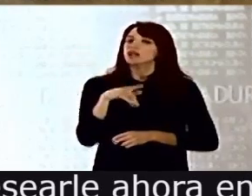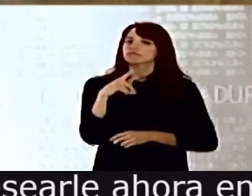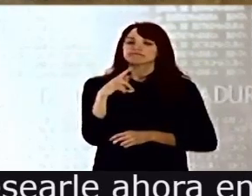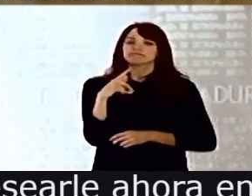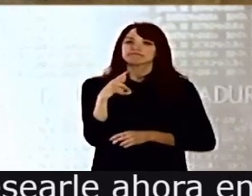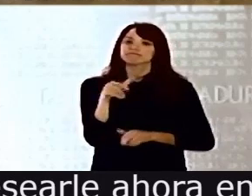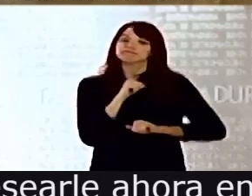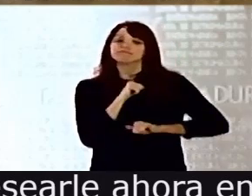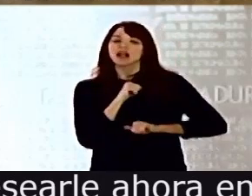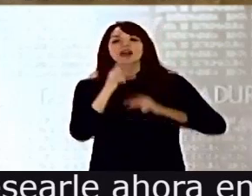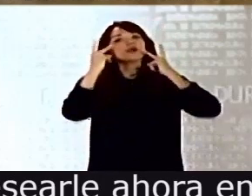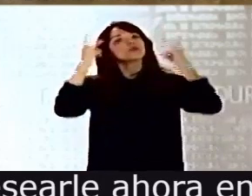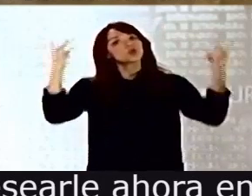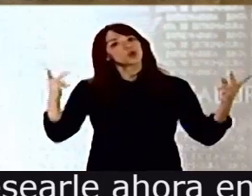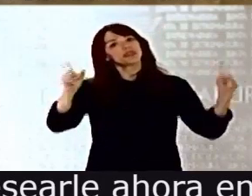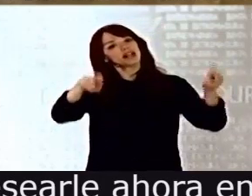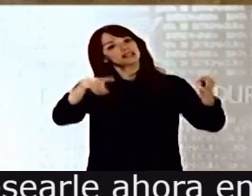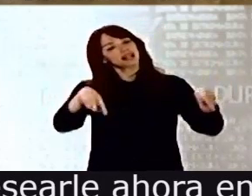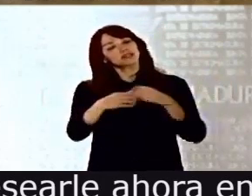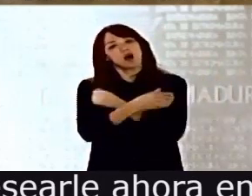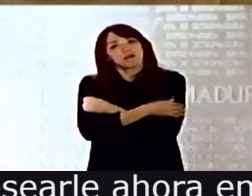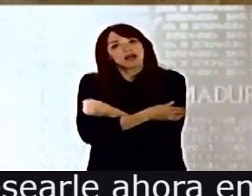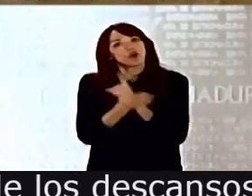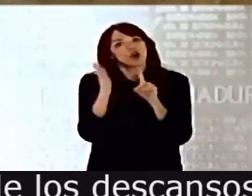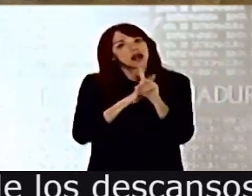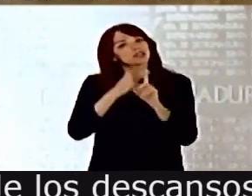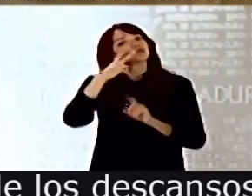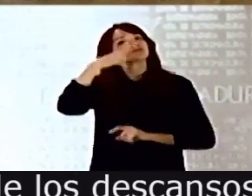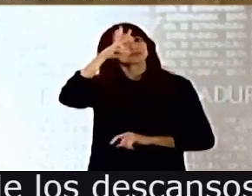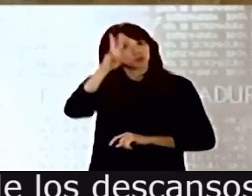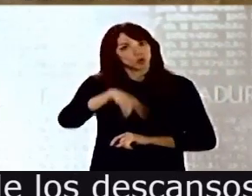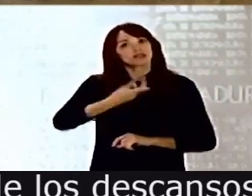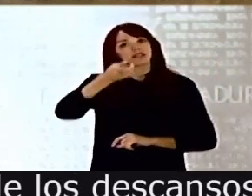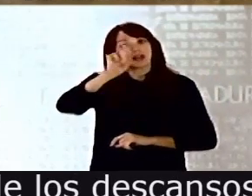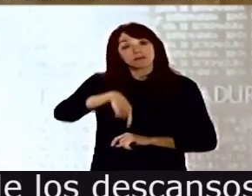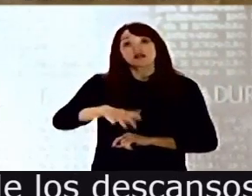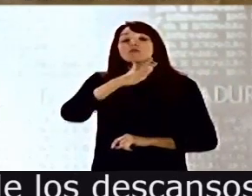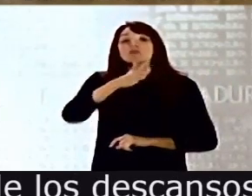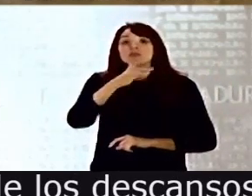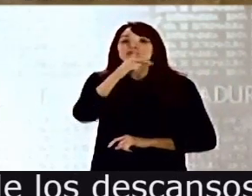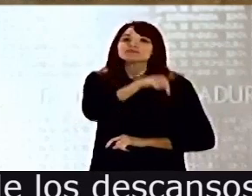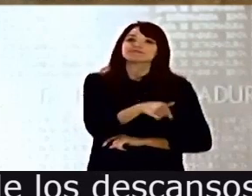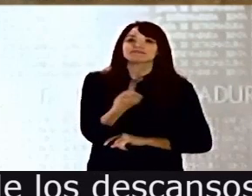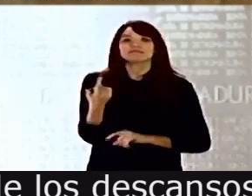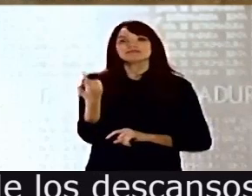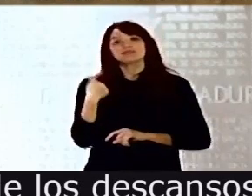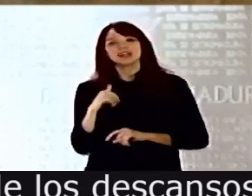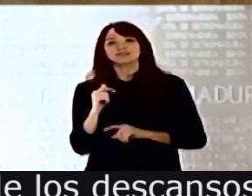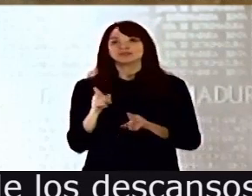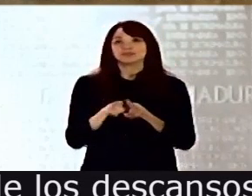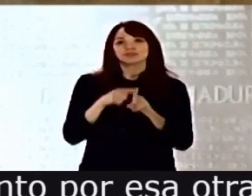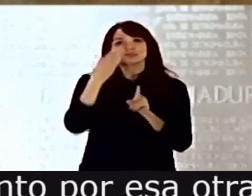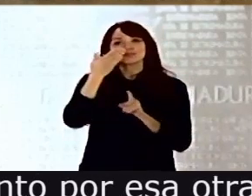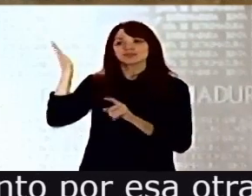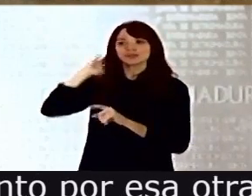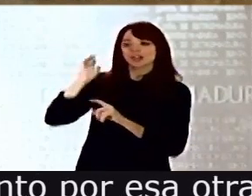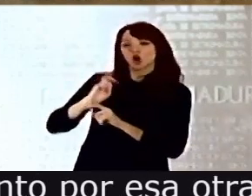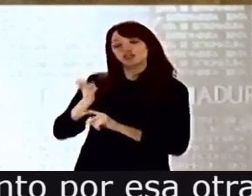de los descansos y nuestro abrazo, nuestro cariño y nuestro reconocimiento por esa otra parte de la Junta de Extremadura que no se